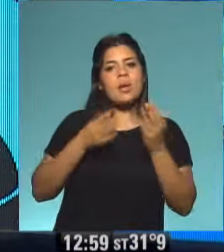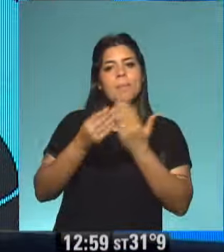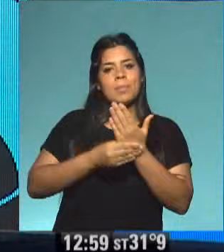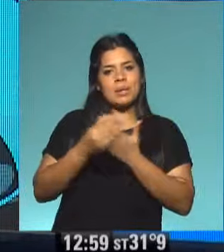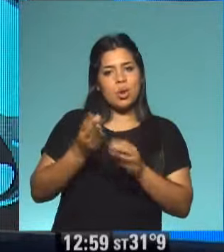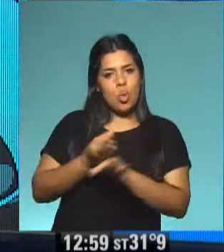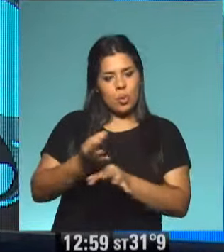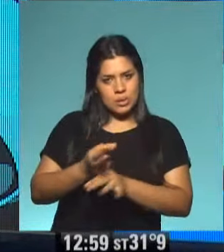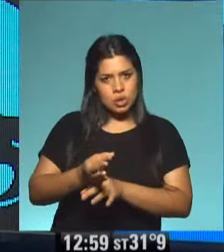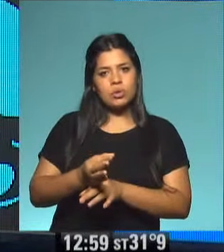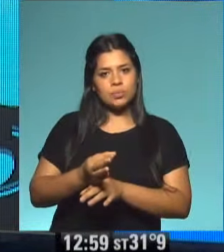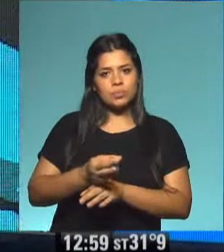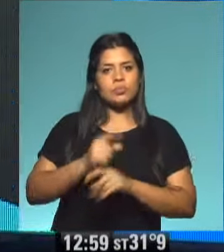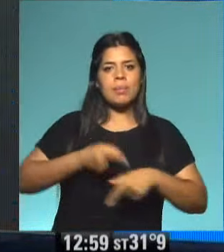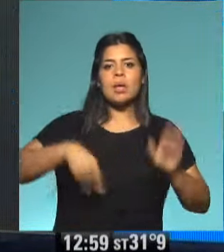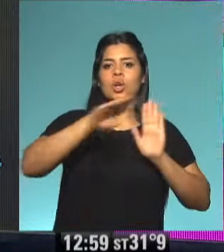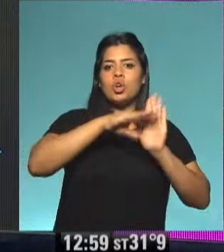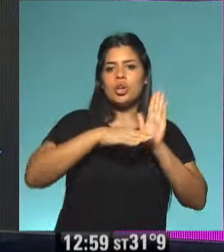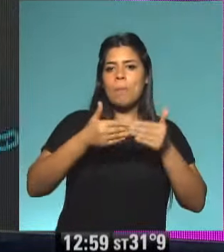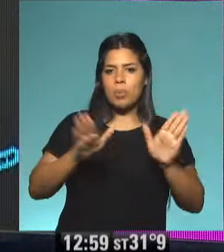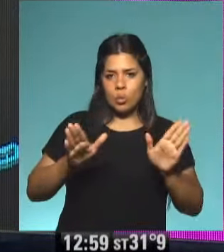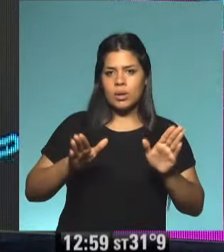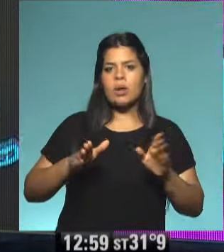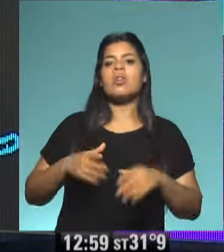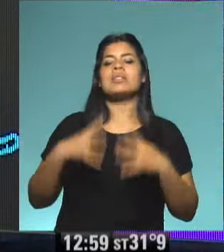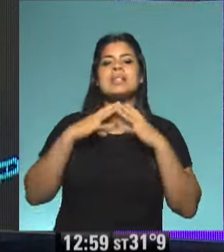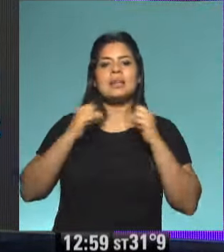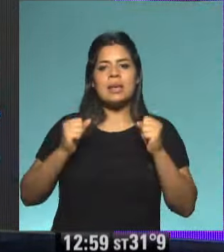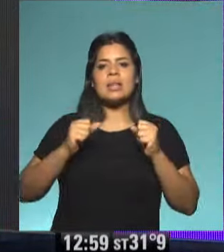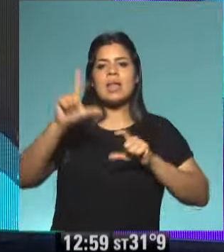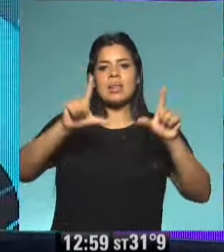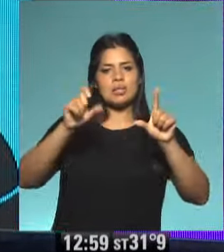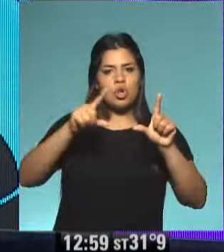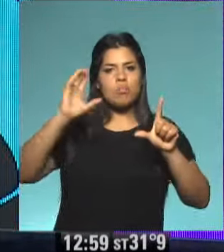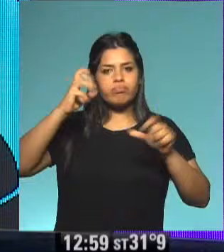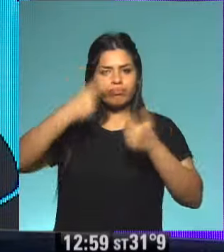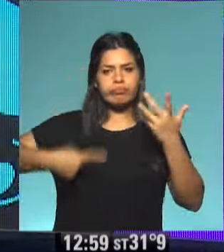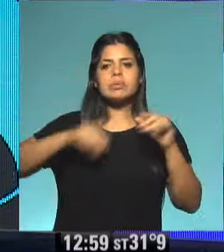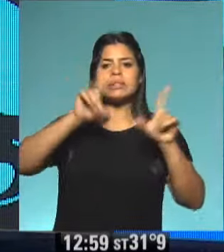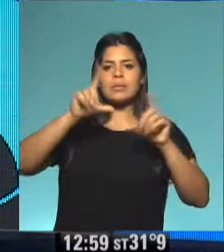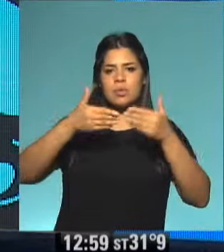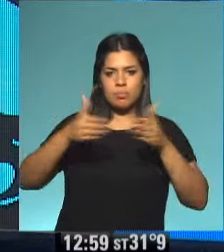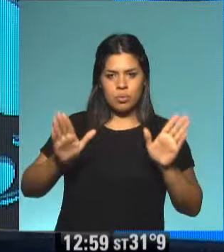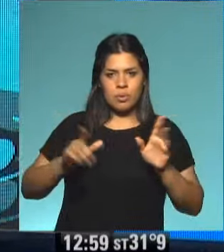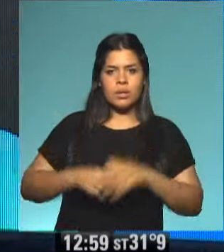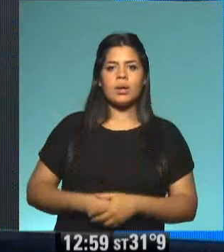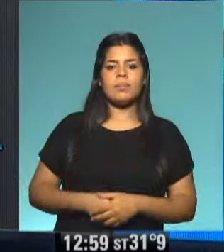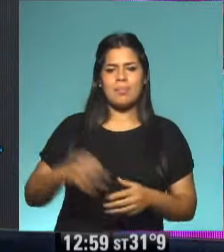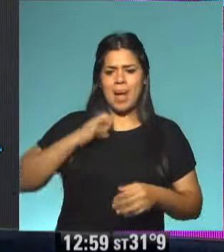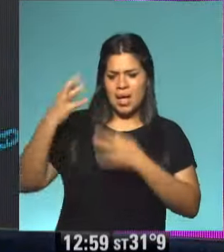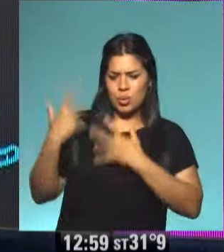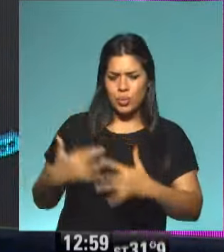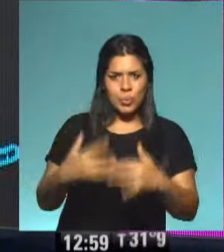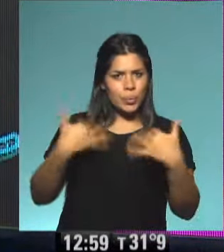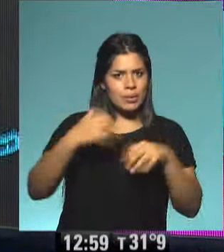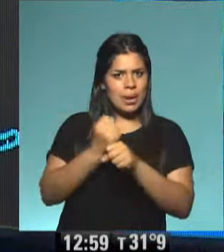Educación, a Contenidos Públicos, a la Secretaría de Medios, a la Televisión Pública por haber hecho esta maravilla durante todo el año y que la